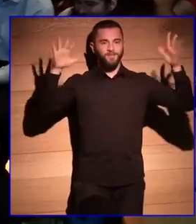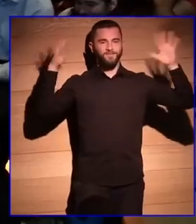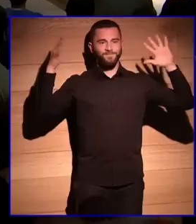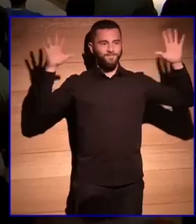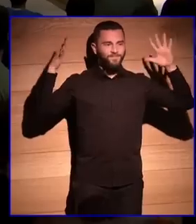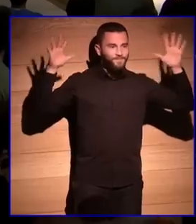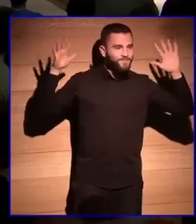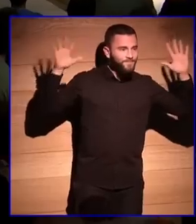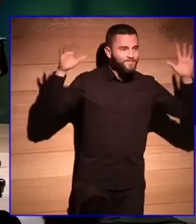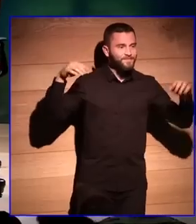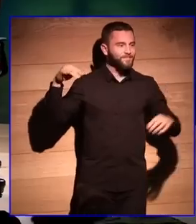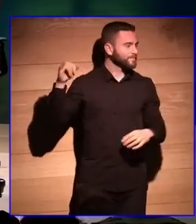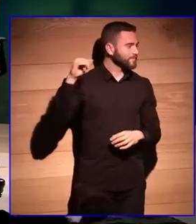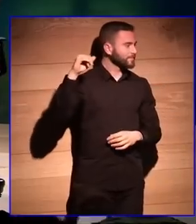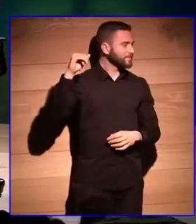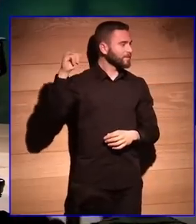Juan Morocorado.